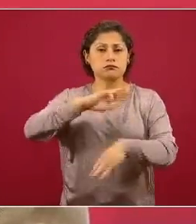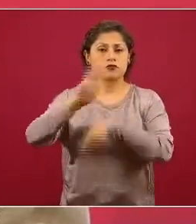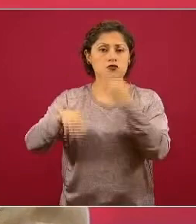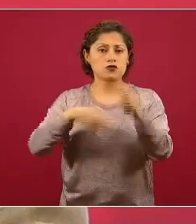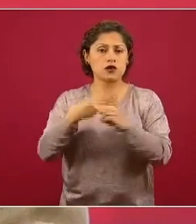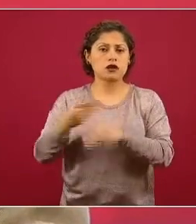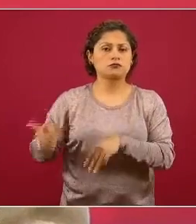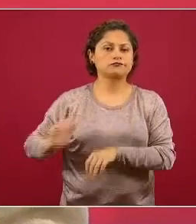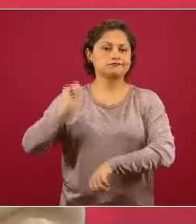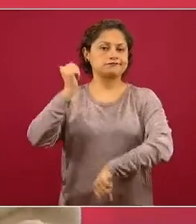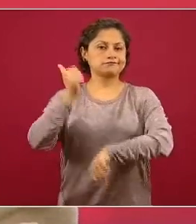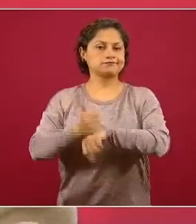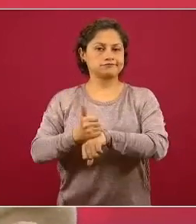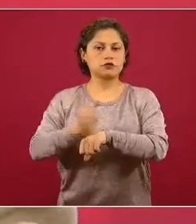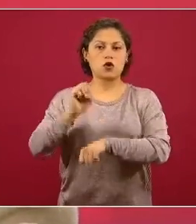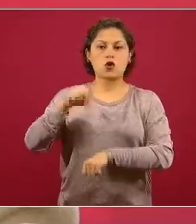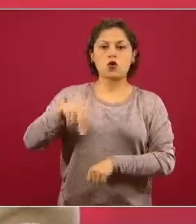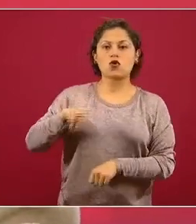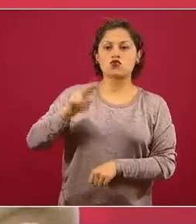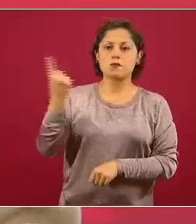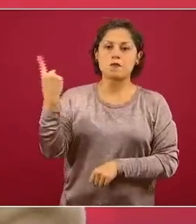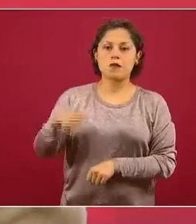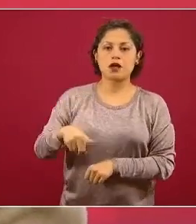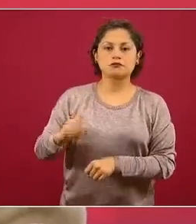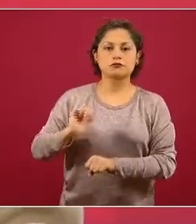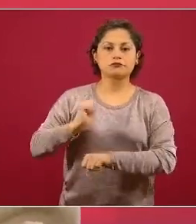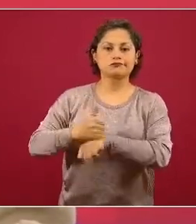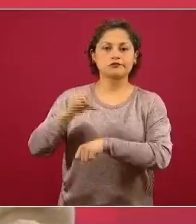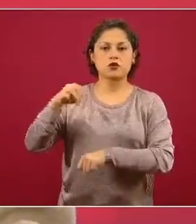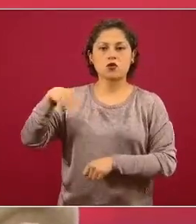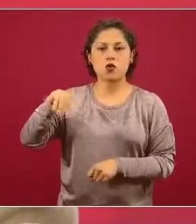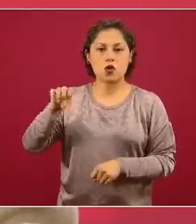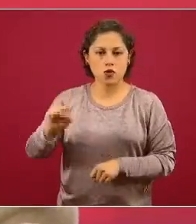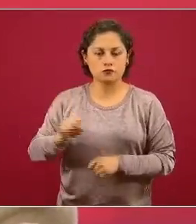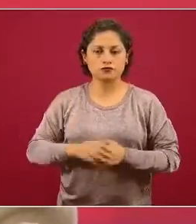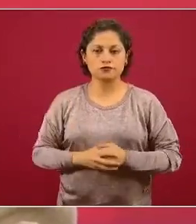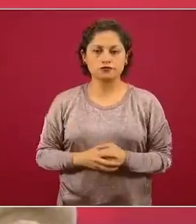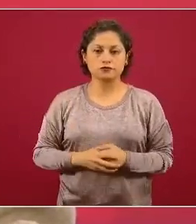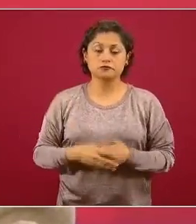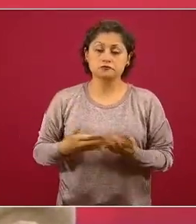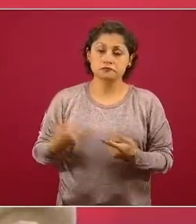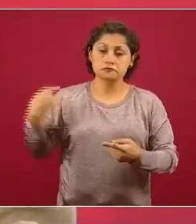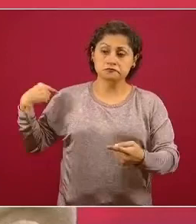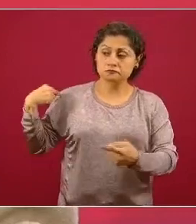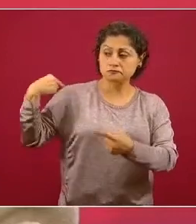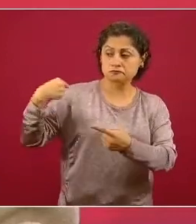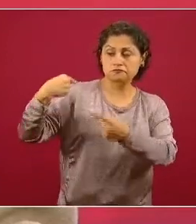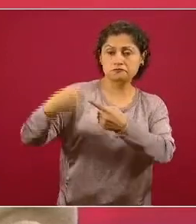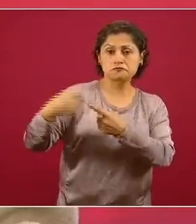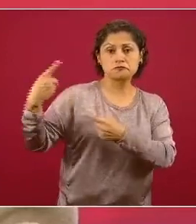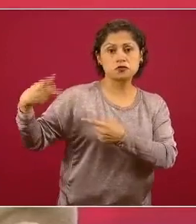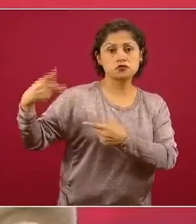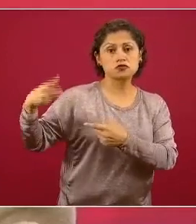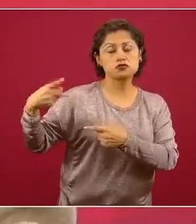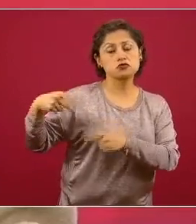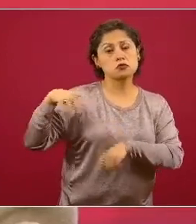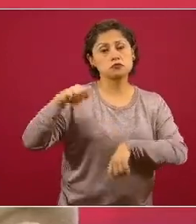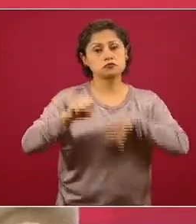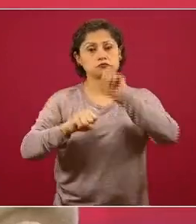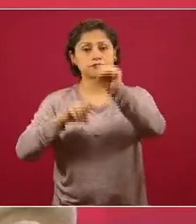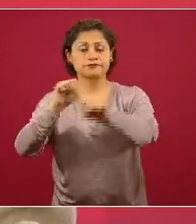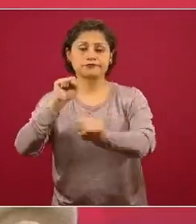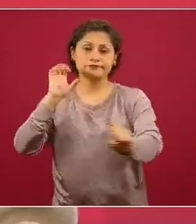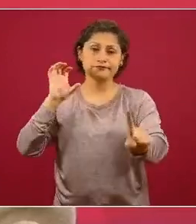de Naciones Unidas. Las triunfos, logros de la organización o coordinados por la